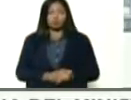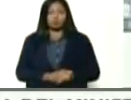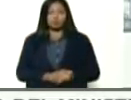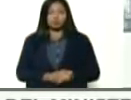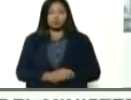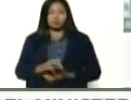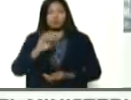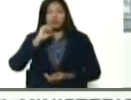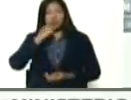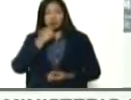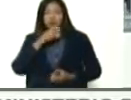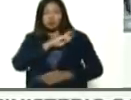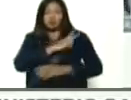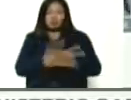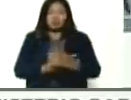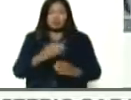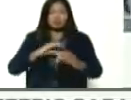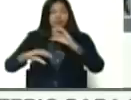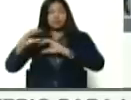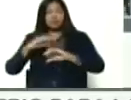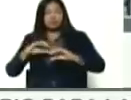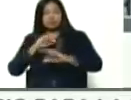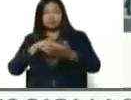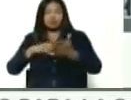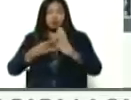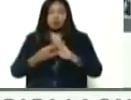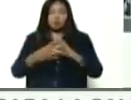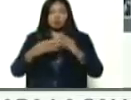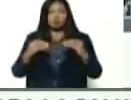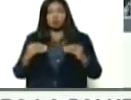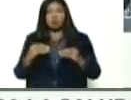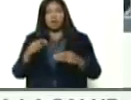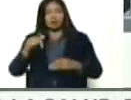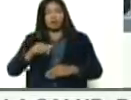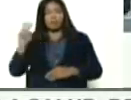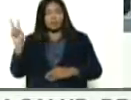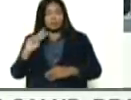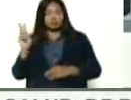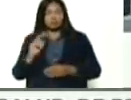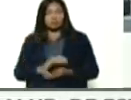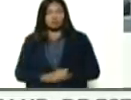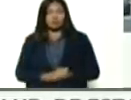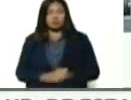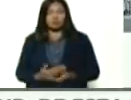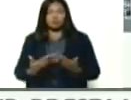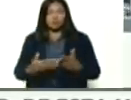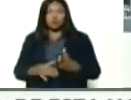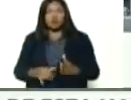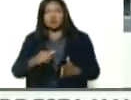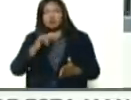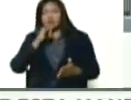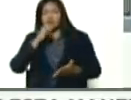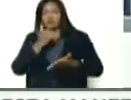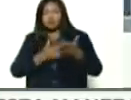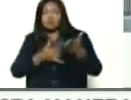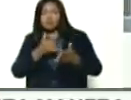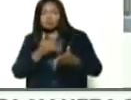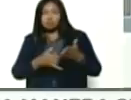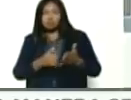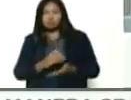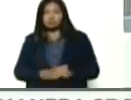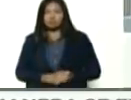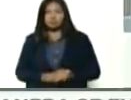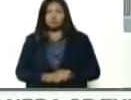rusia potencia científica tecnológicamente ya venezuela dio registro de emergencia también para el spinning